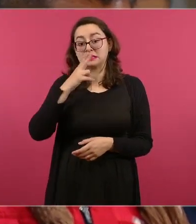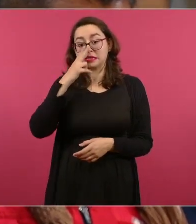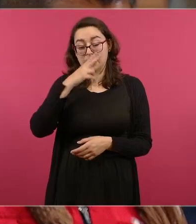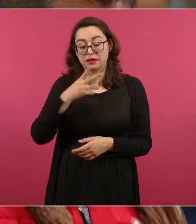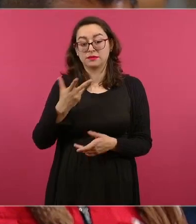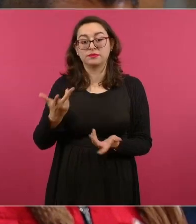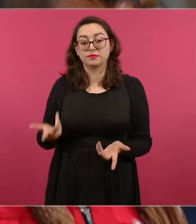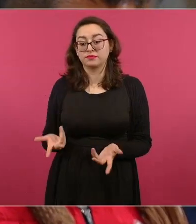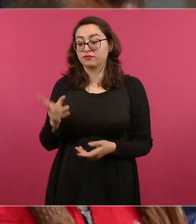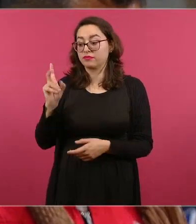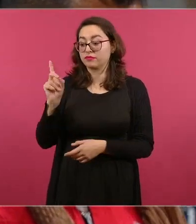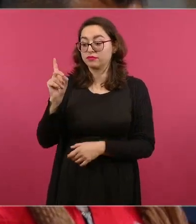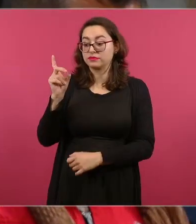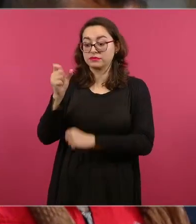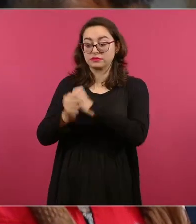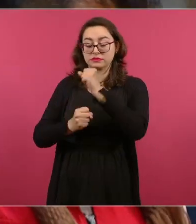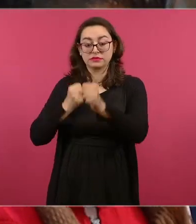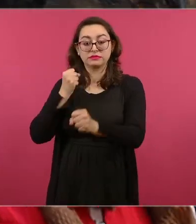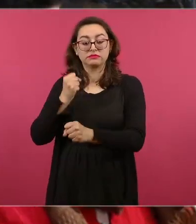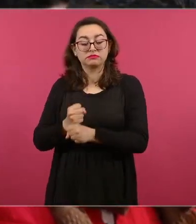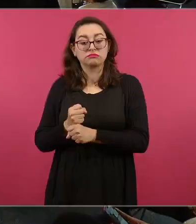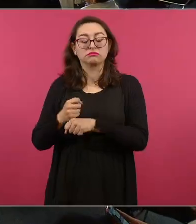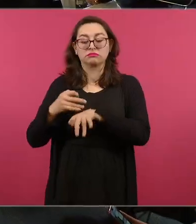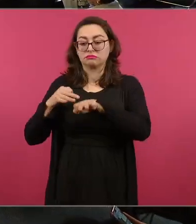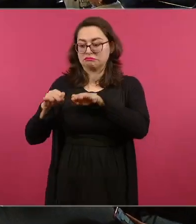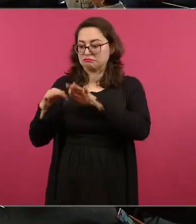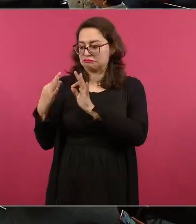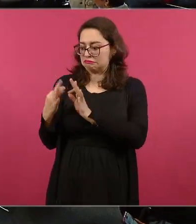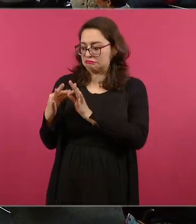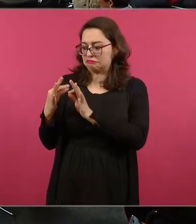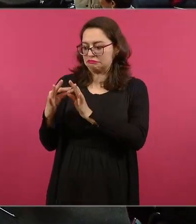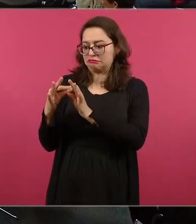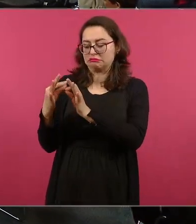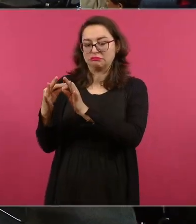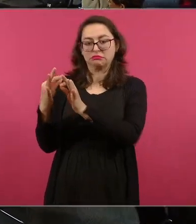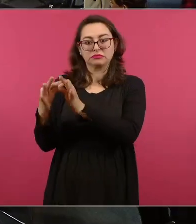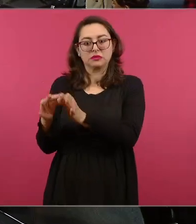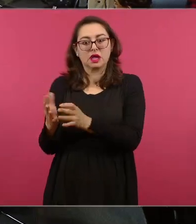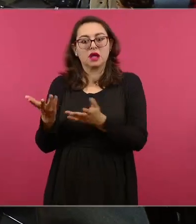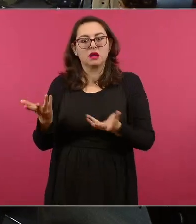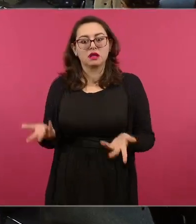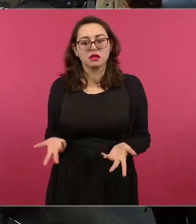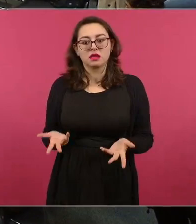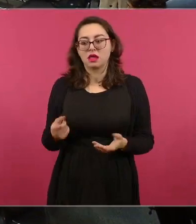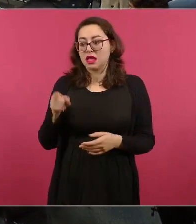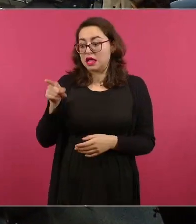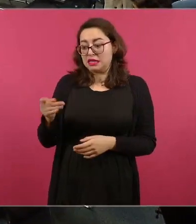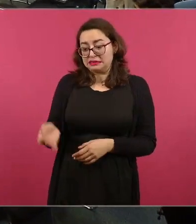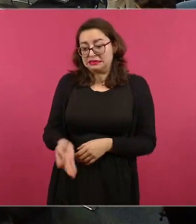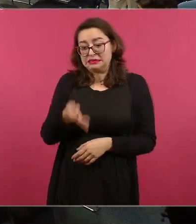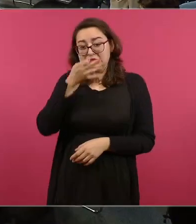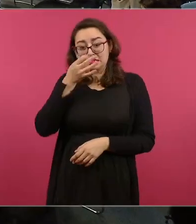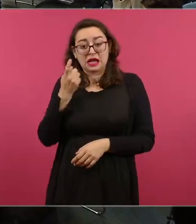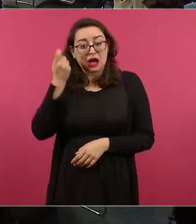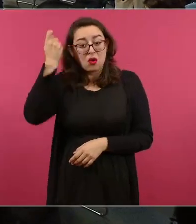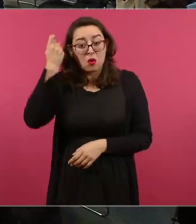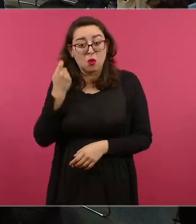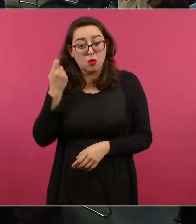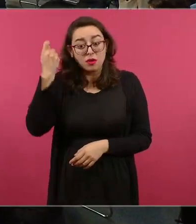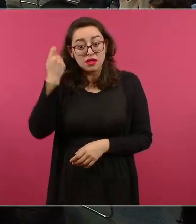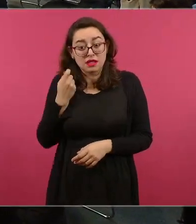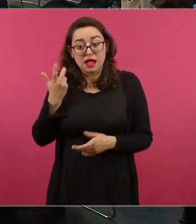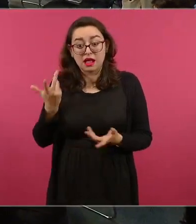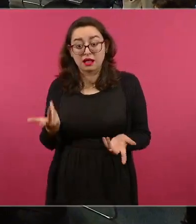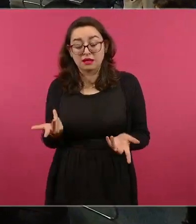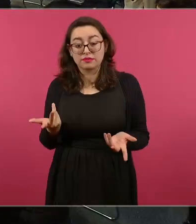Nezahualcóyotl, con 30 años de servicio intachable y ya en proceso, por cierto, de ya de su jubilación. Y desde la